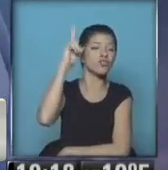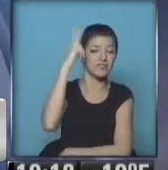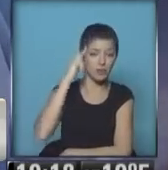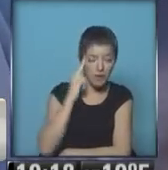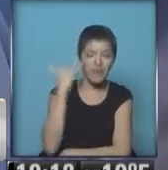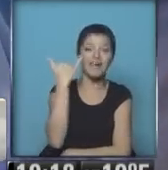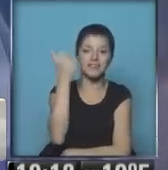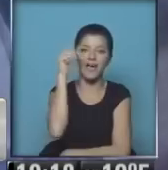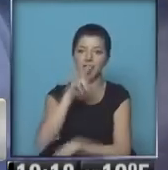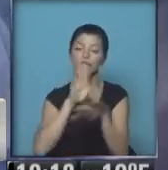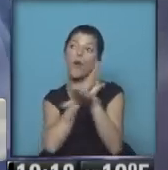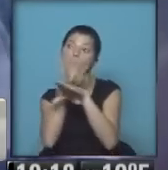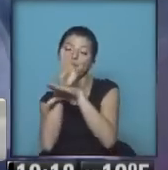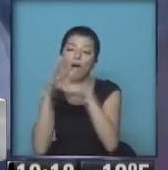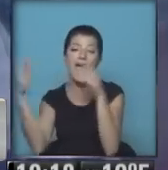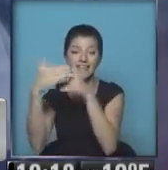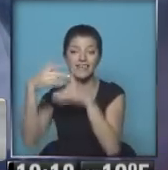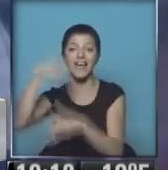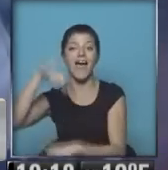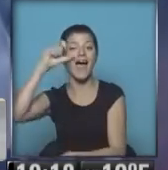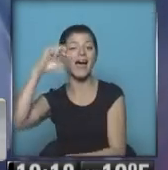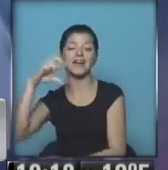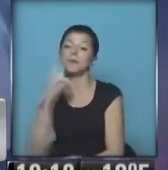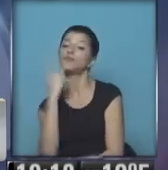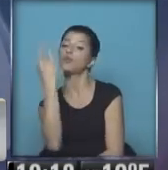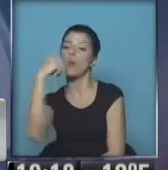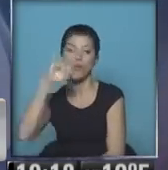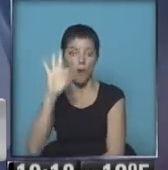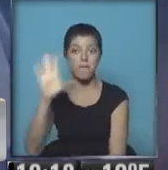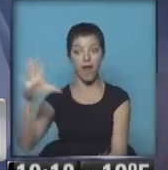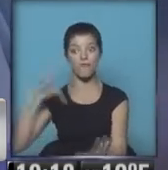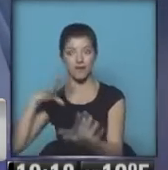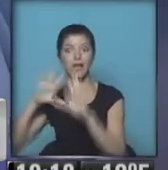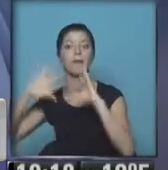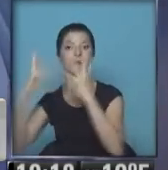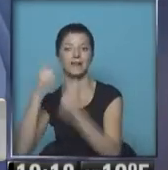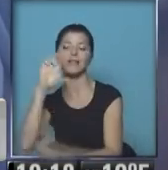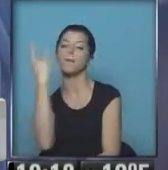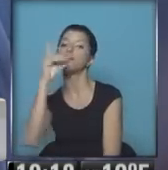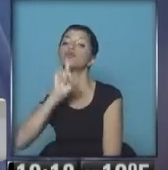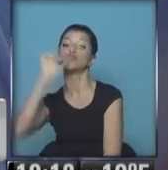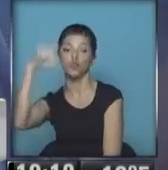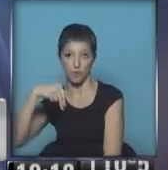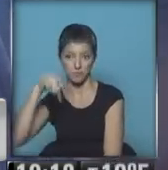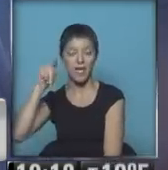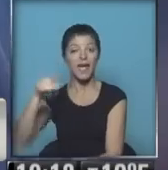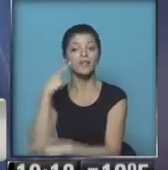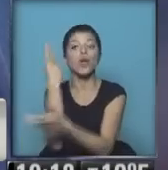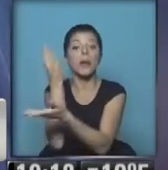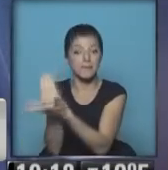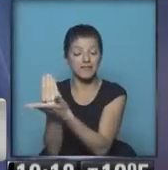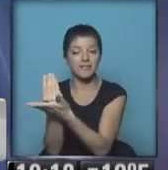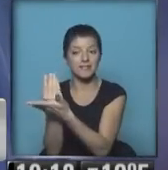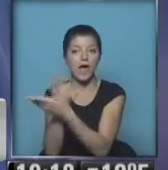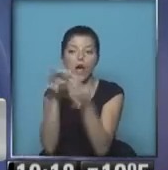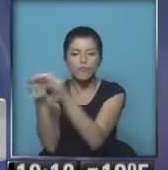había visitado a Neptuno, pensá todo el tiempo que pasó, y Plutón faltaba, ¿no? Es un planeta enano, pero más allá de esto representa toda una familia de cuerpos